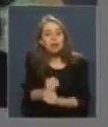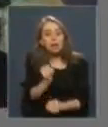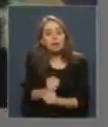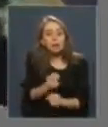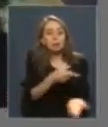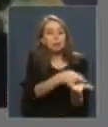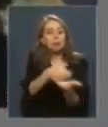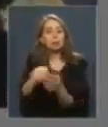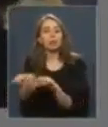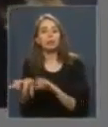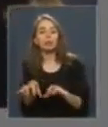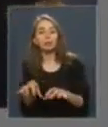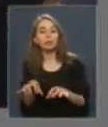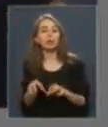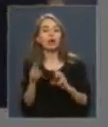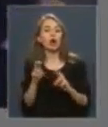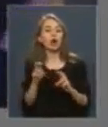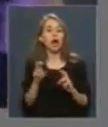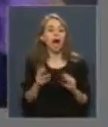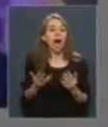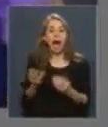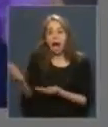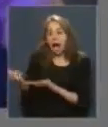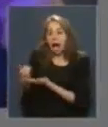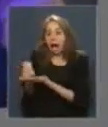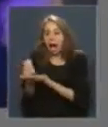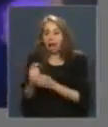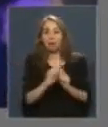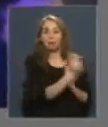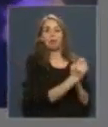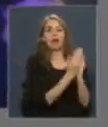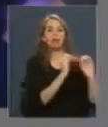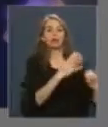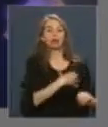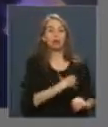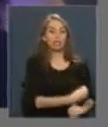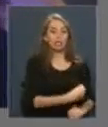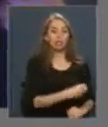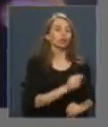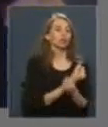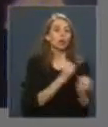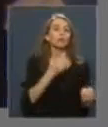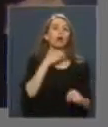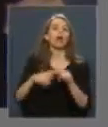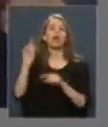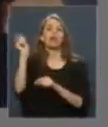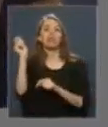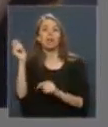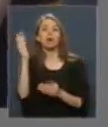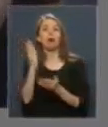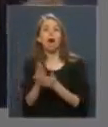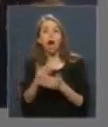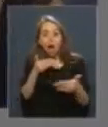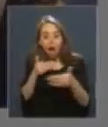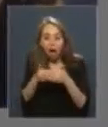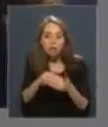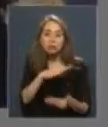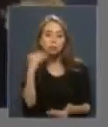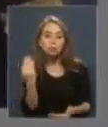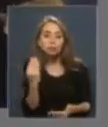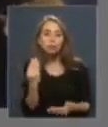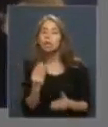consumir. Y algo, ojalá, para que se eduquen los hijos. Si no les alcanza, pueden endeudarse de nuevo y volver a hacerlo hasta el fin de sus días.